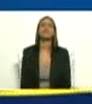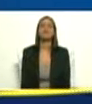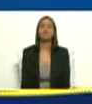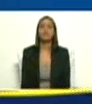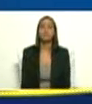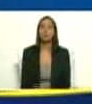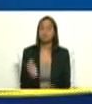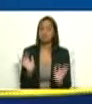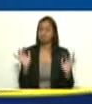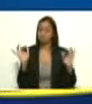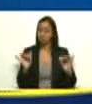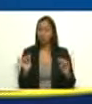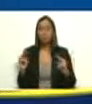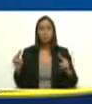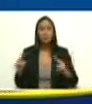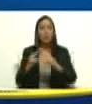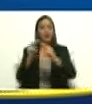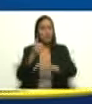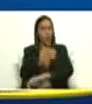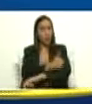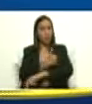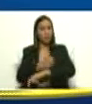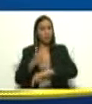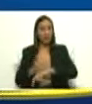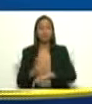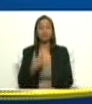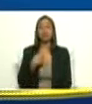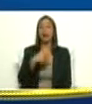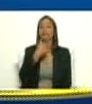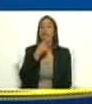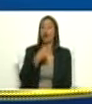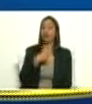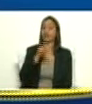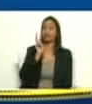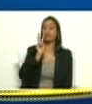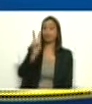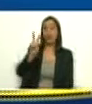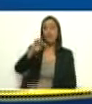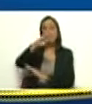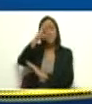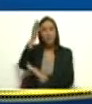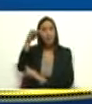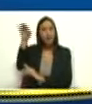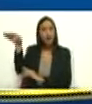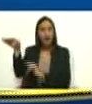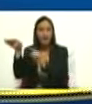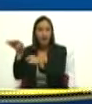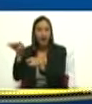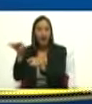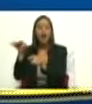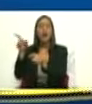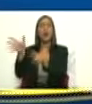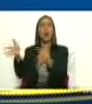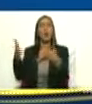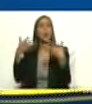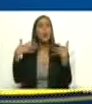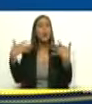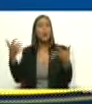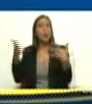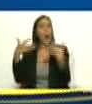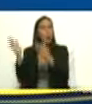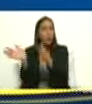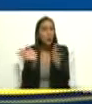encuentro por un lado aquí la montaña y el frescor del Aire puro de